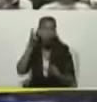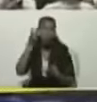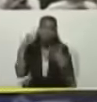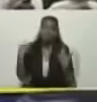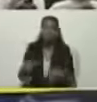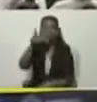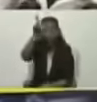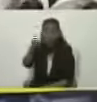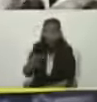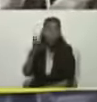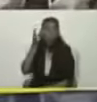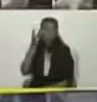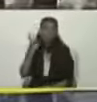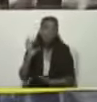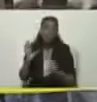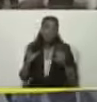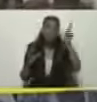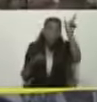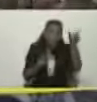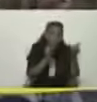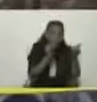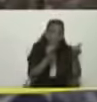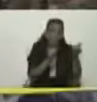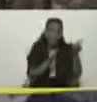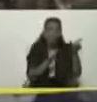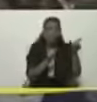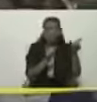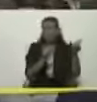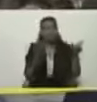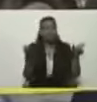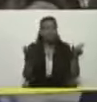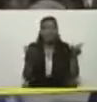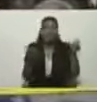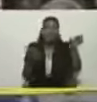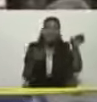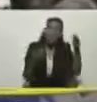La mujer es la mitad de la sociedad,